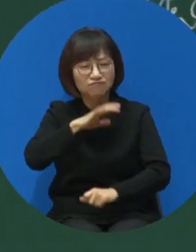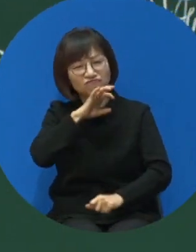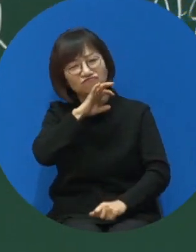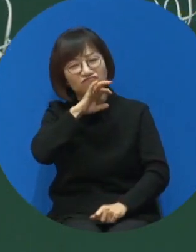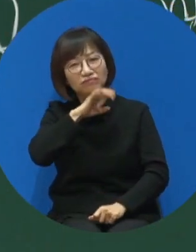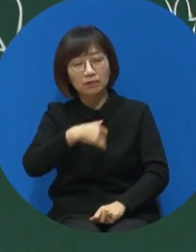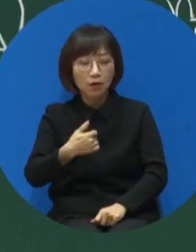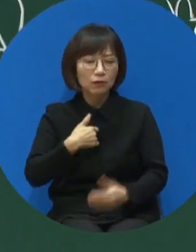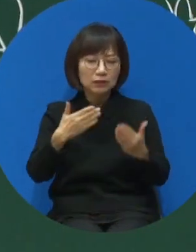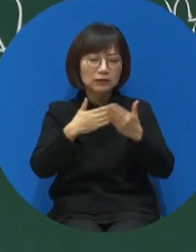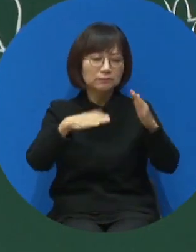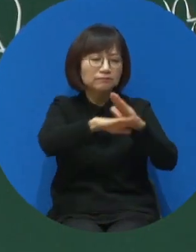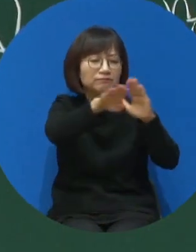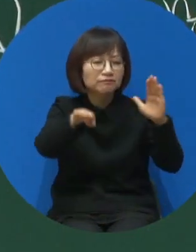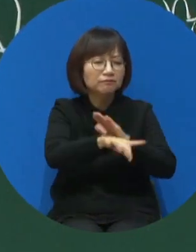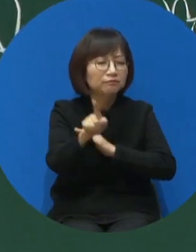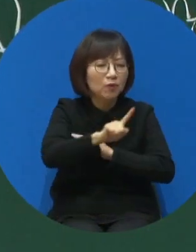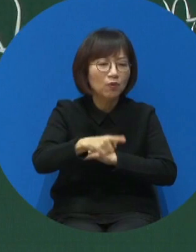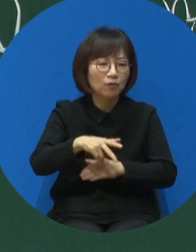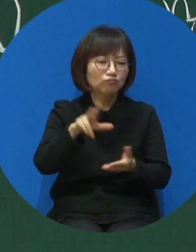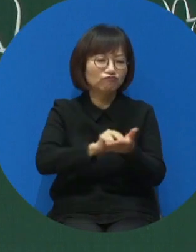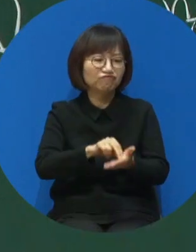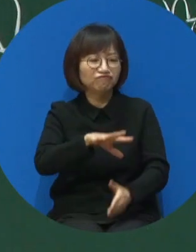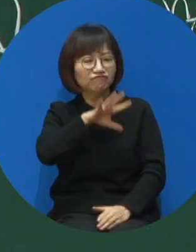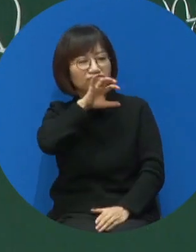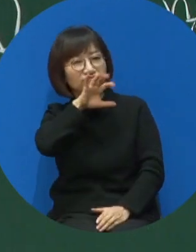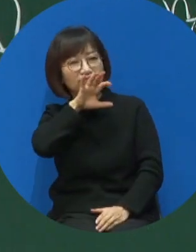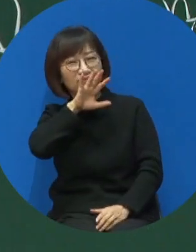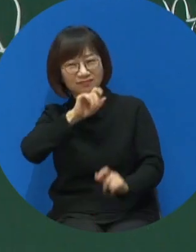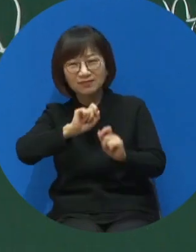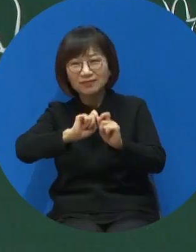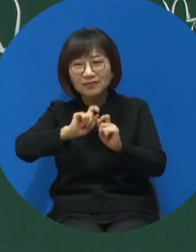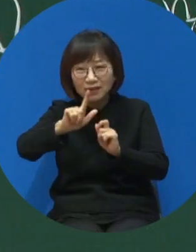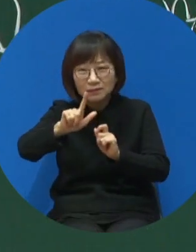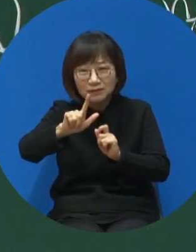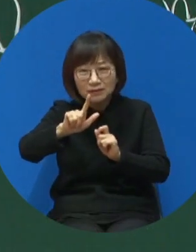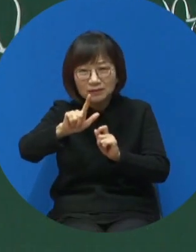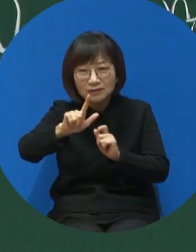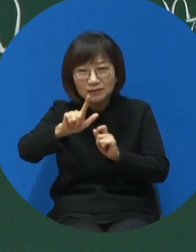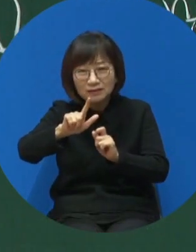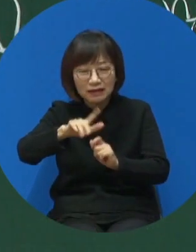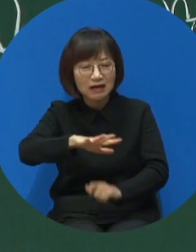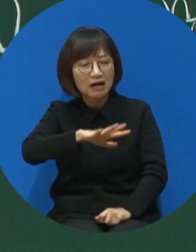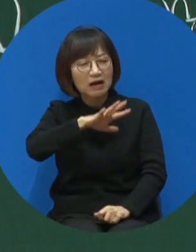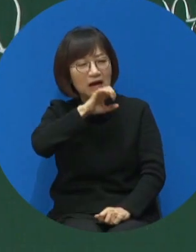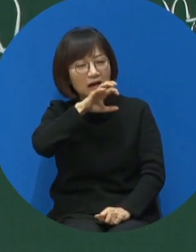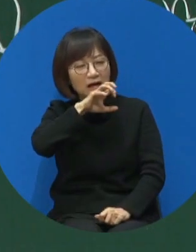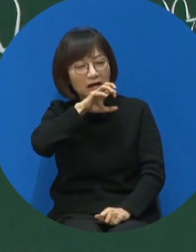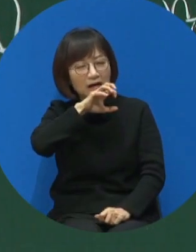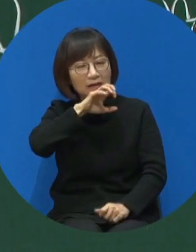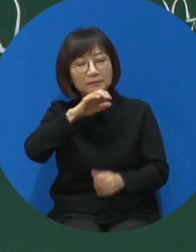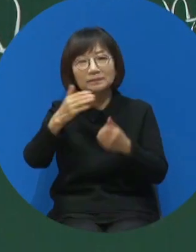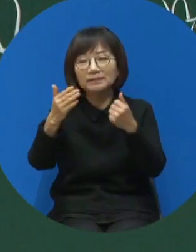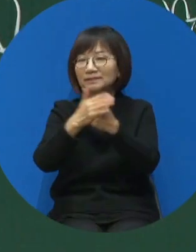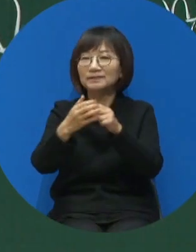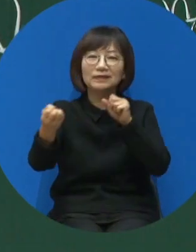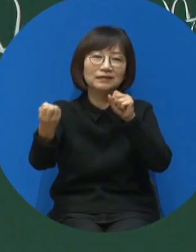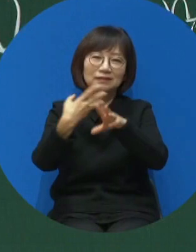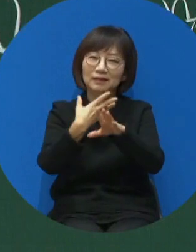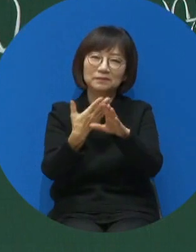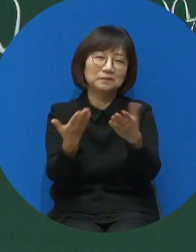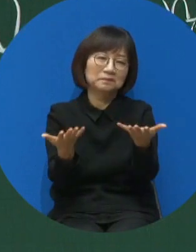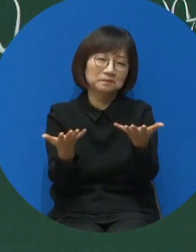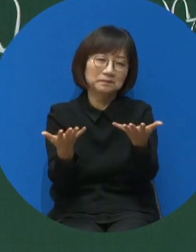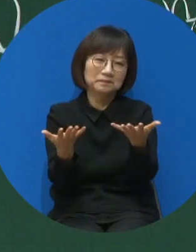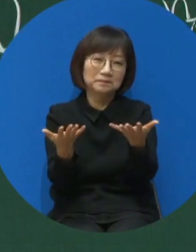porque mi familia muchas veces preguntan esto por eso es que ahí no tienen respuestas hablan y me